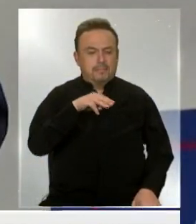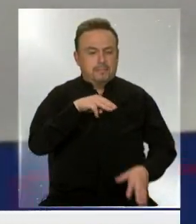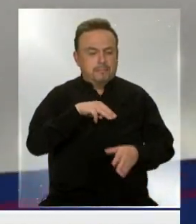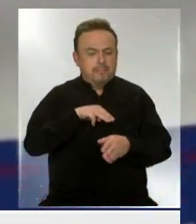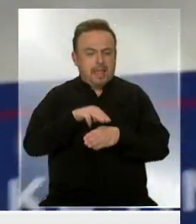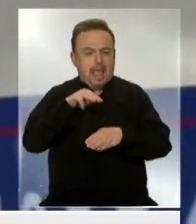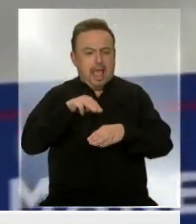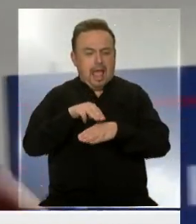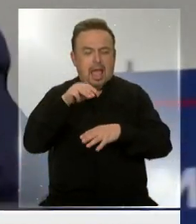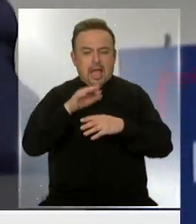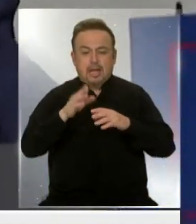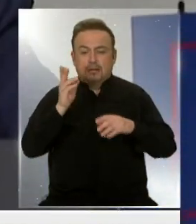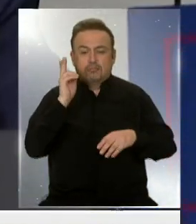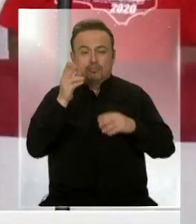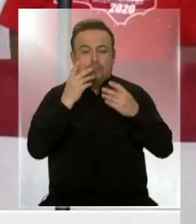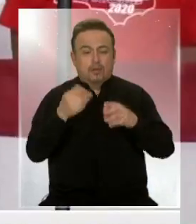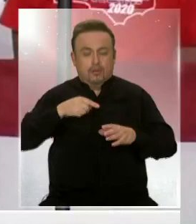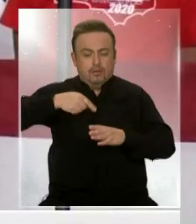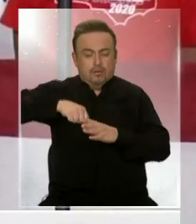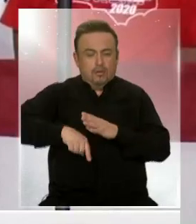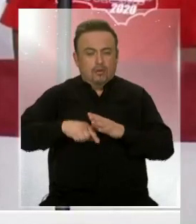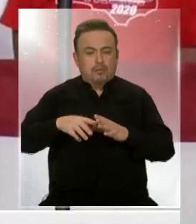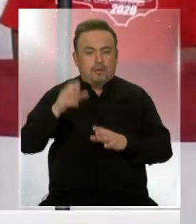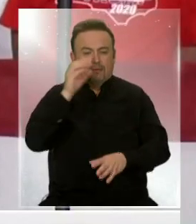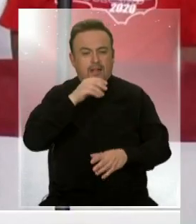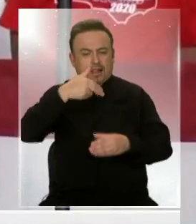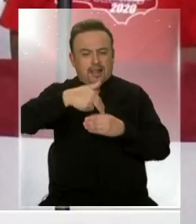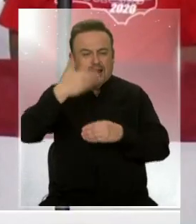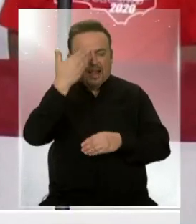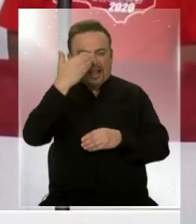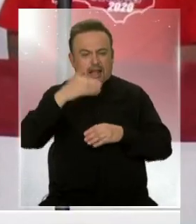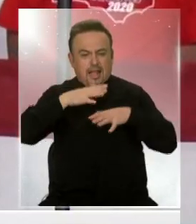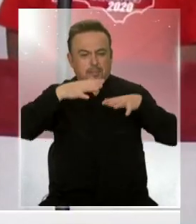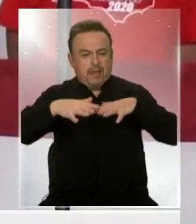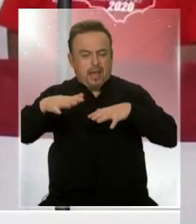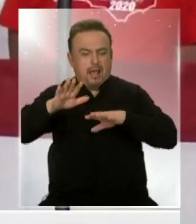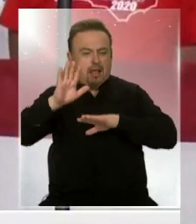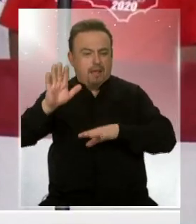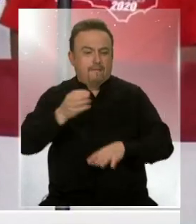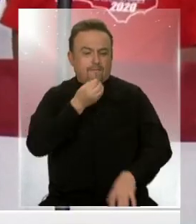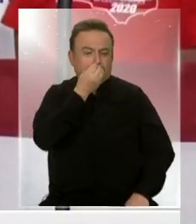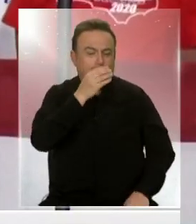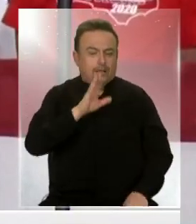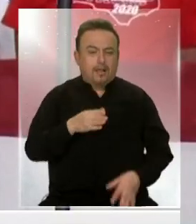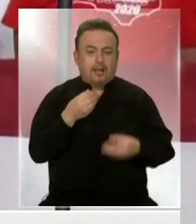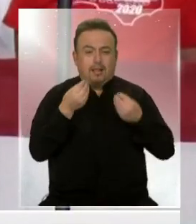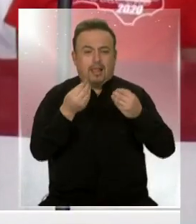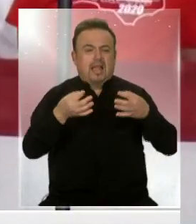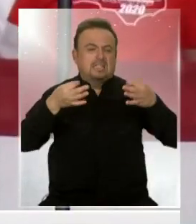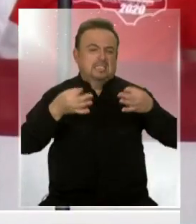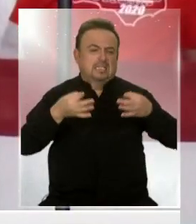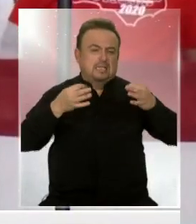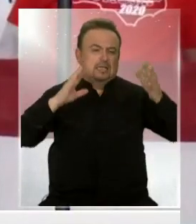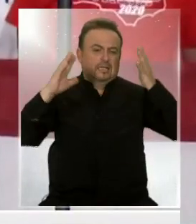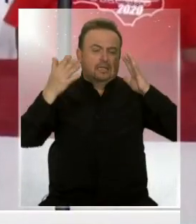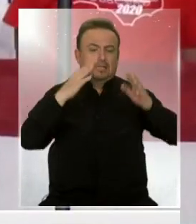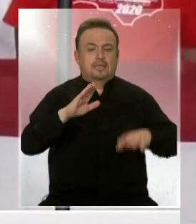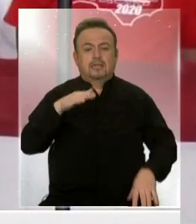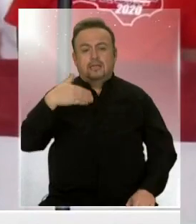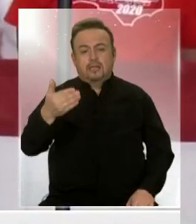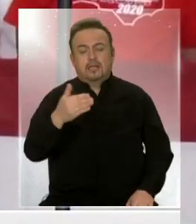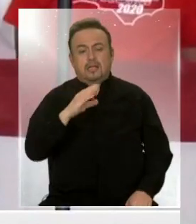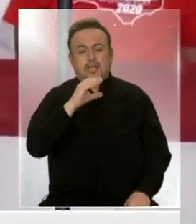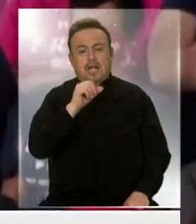también que extendería la prohibición de perforar para buscar petróleo en alta mar en Florida y la extendió a Georgia y Carolina del